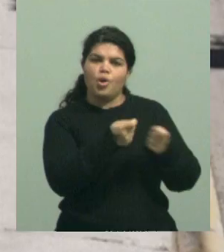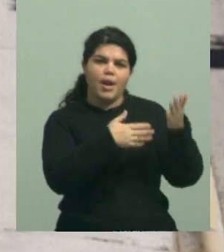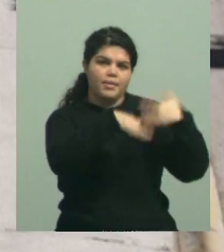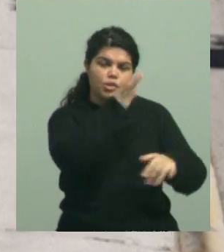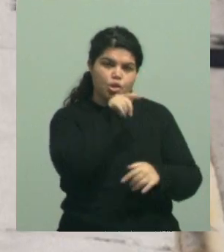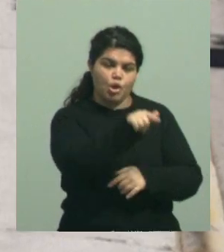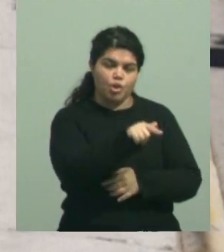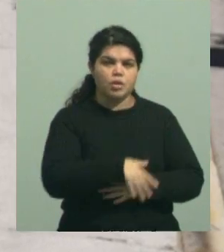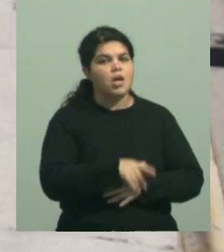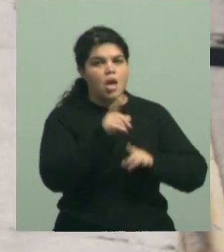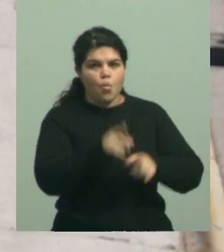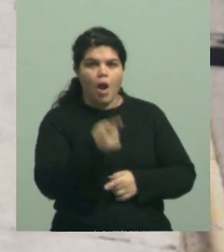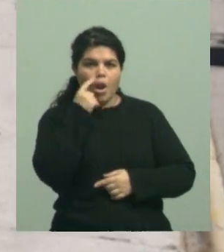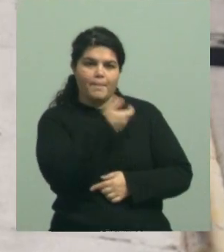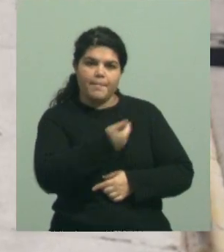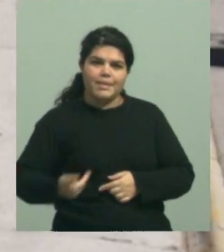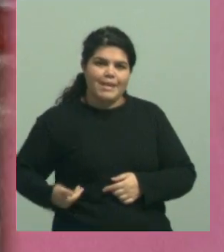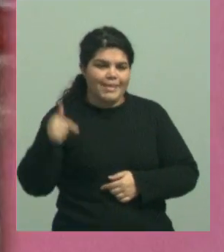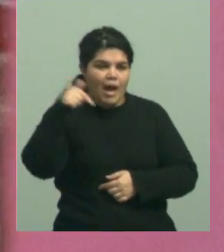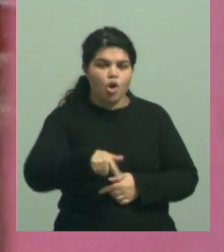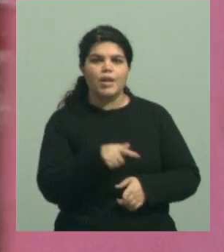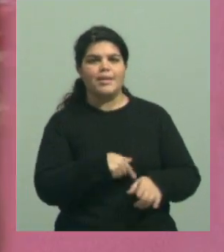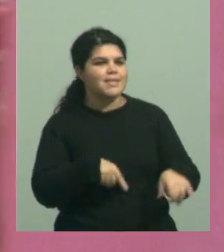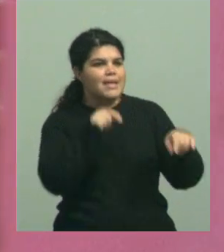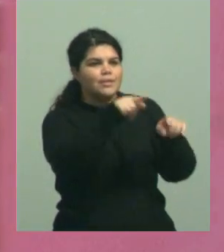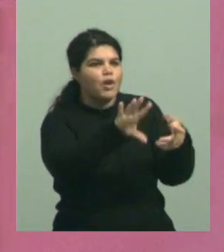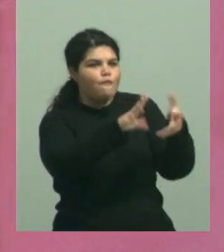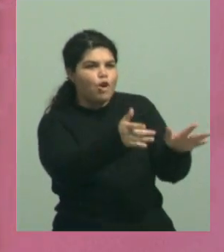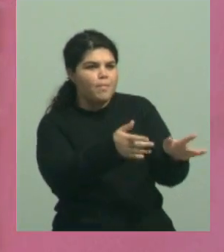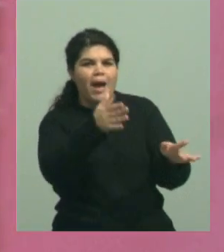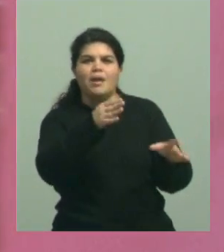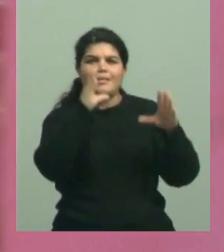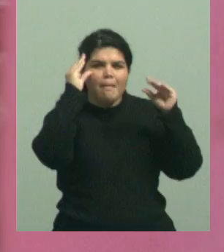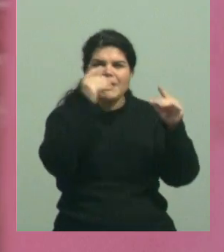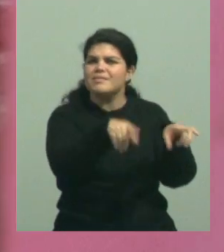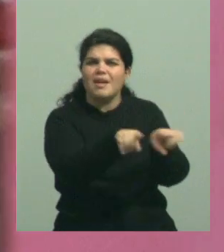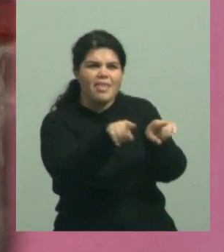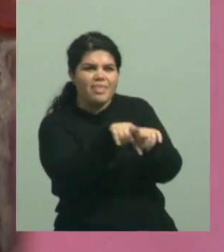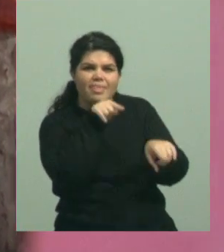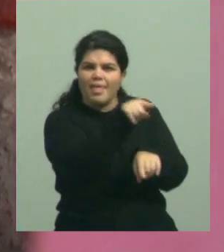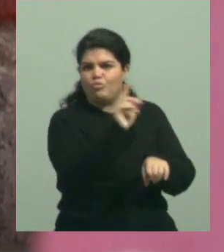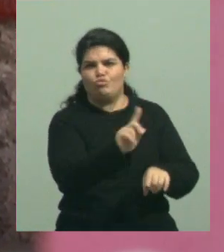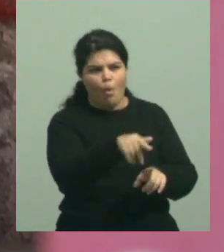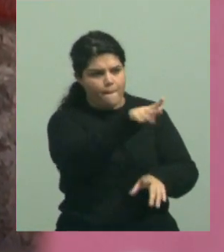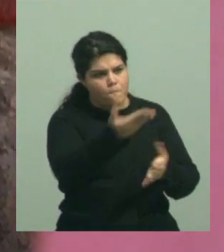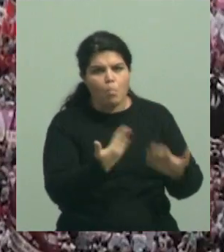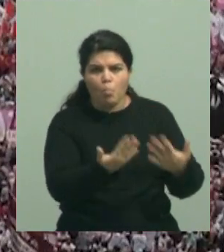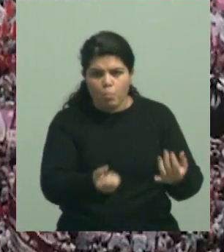públicamente él plantea que no tiene la capacidad de Sheinbaum, en el sentido de lo que ha